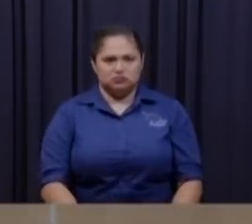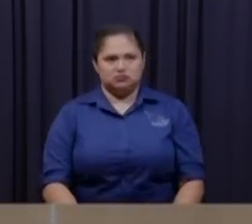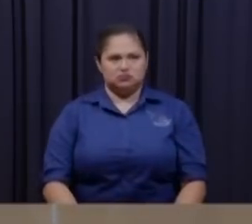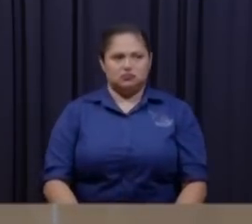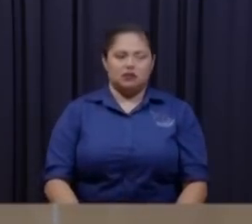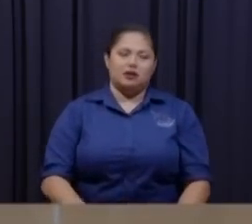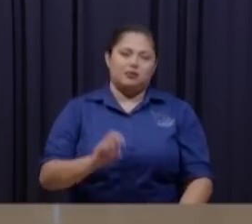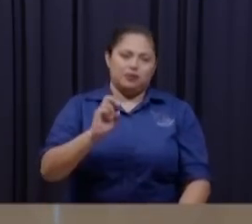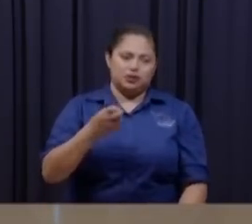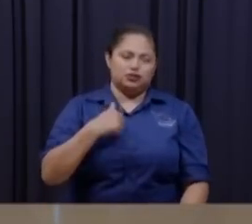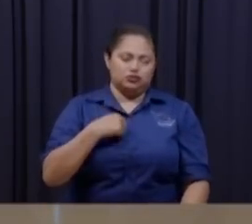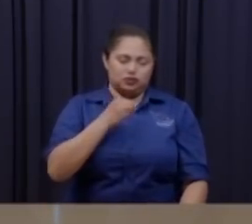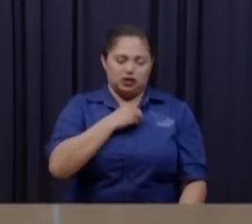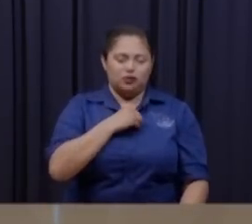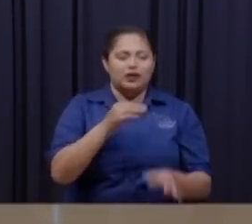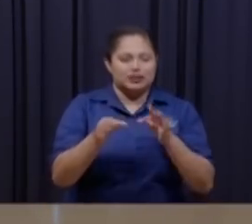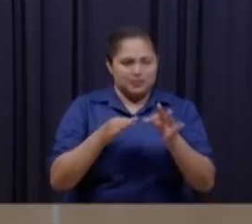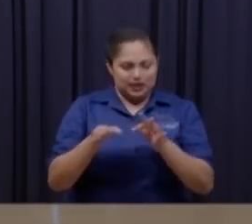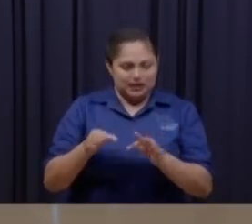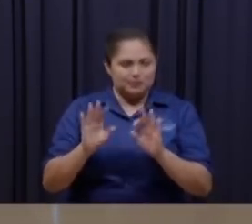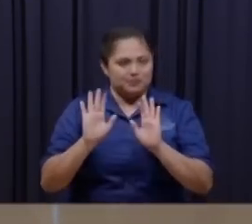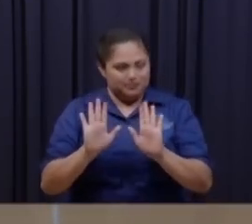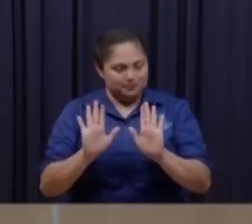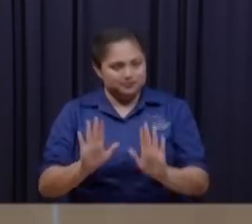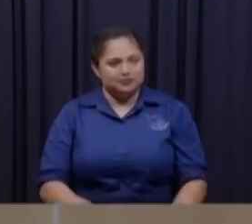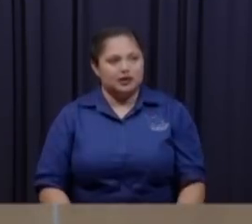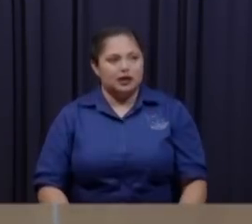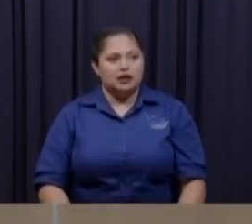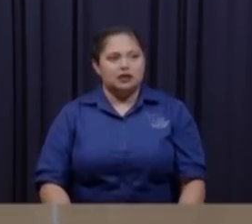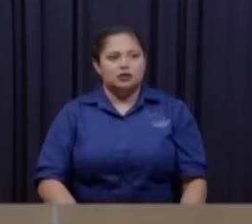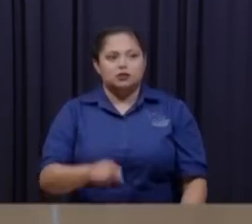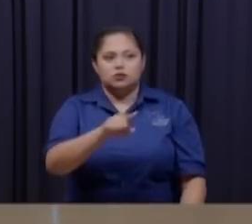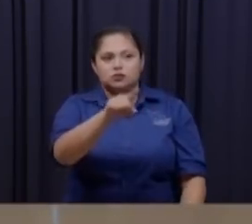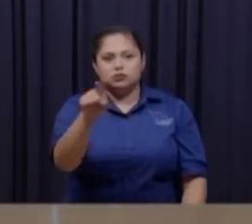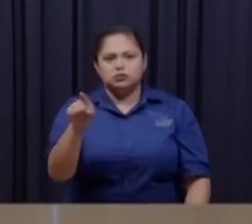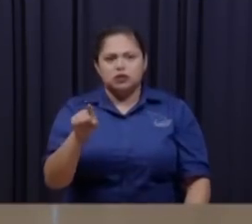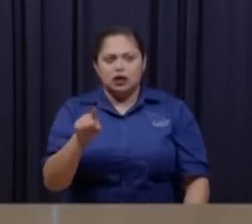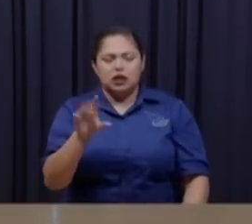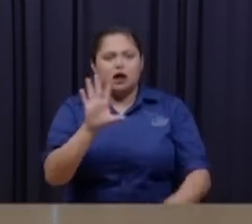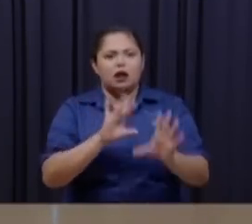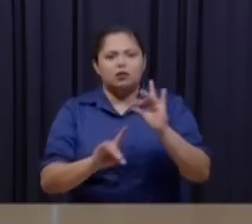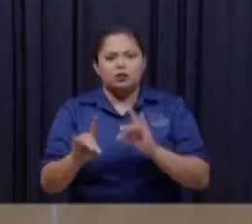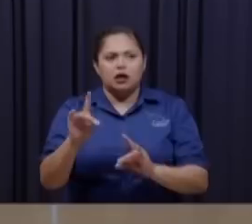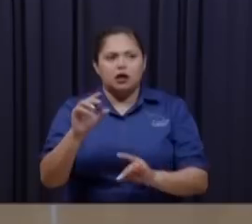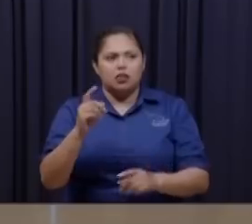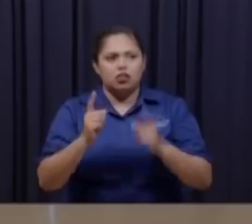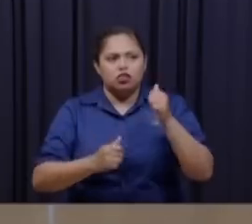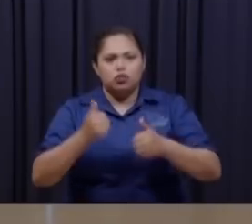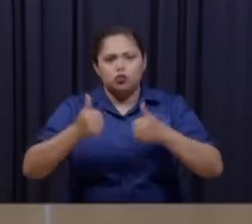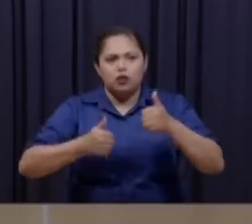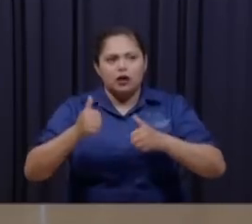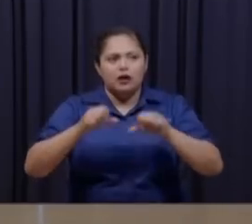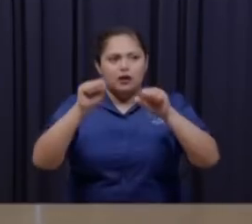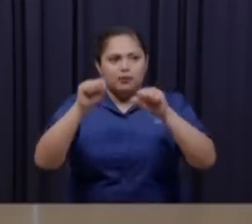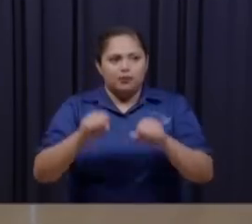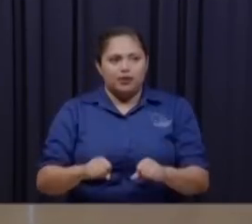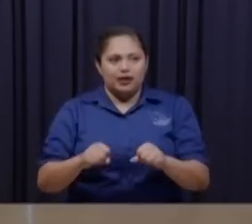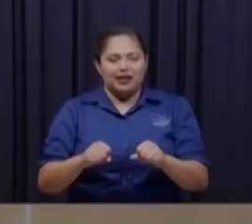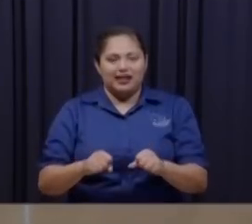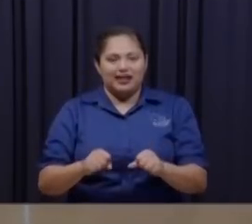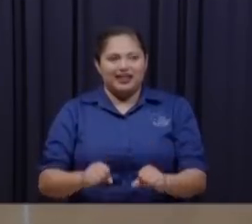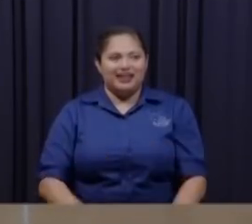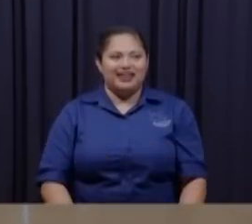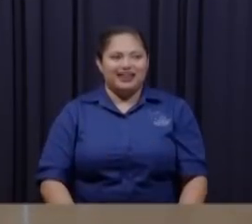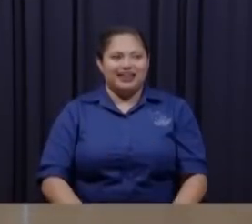Entonces por eso lo quiero explicar de esta manera. Si tiene alguna duda, puede consultar al apartado postal